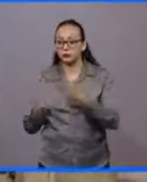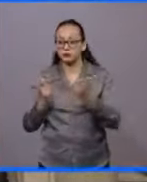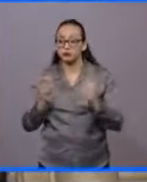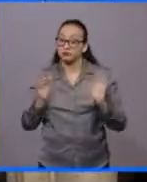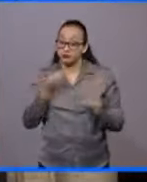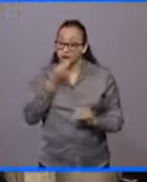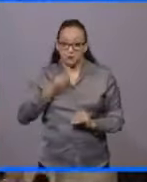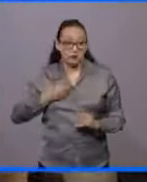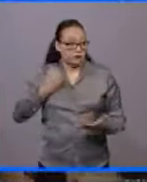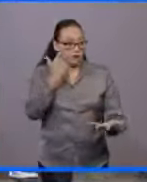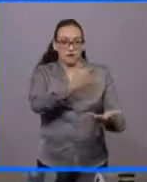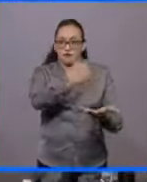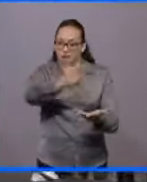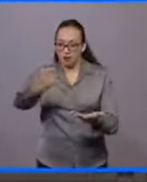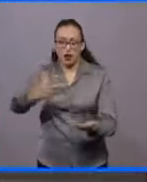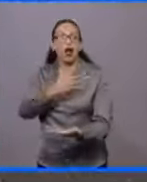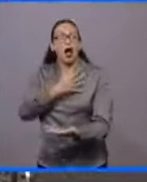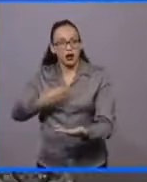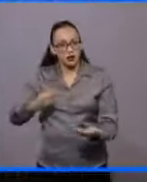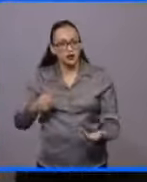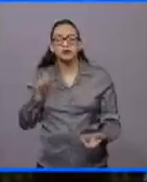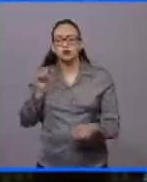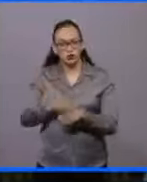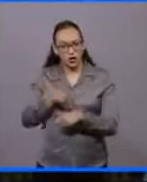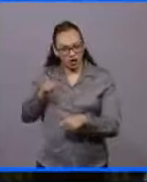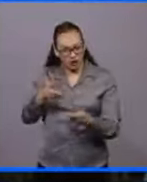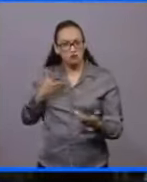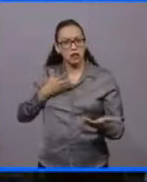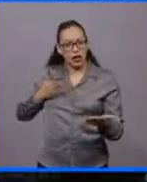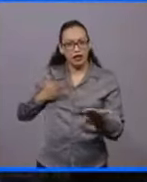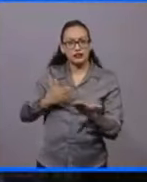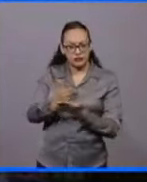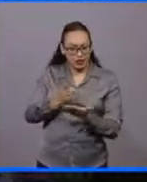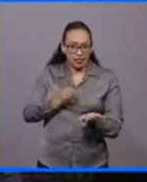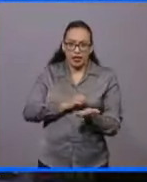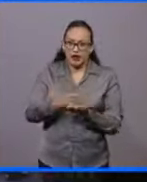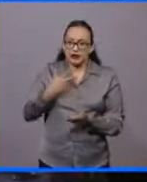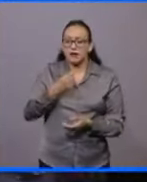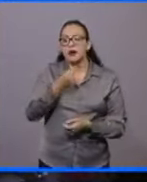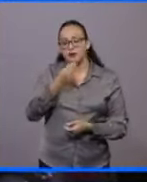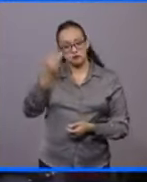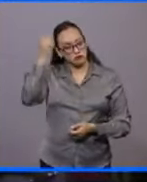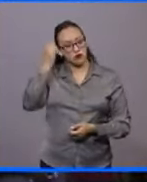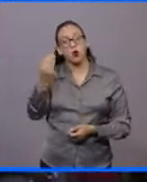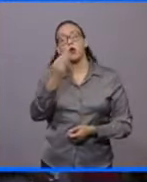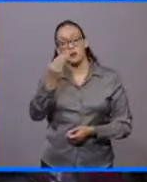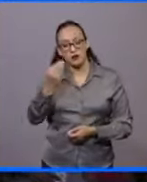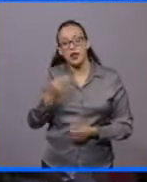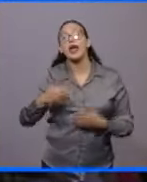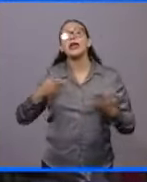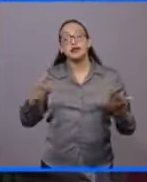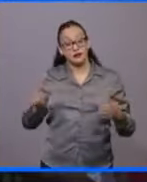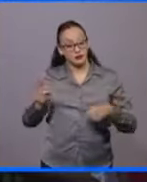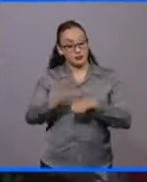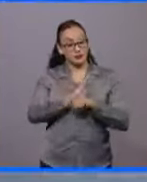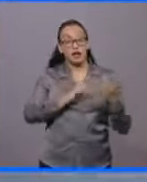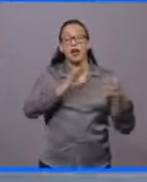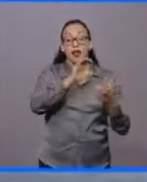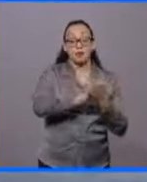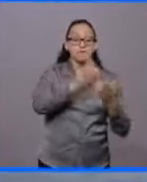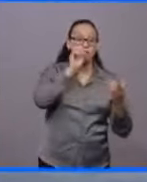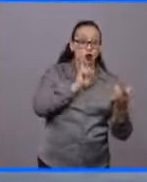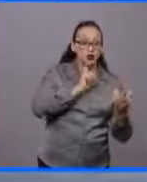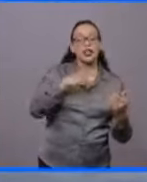en diversos domicilios, con el fin de contar con la mayor información posible respecto a la situación particular del